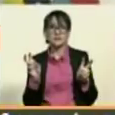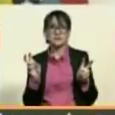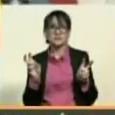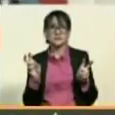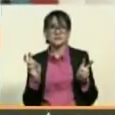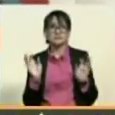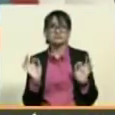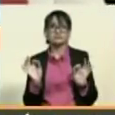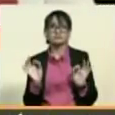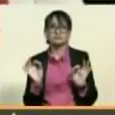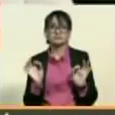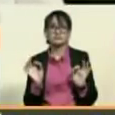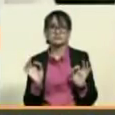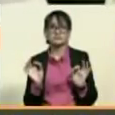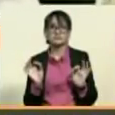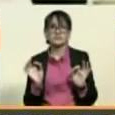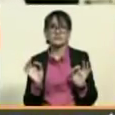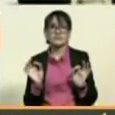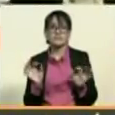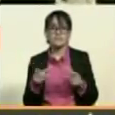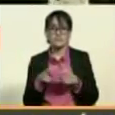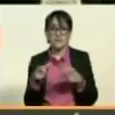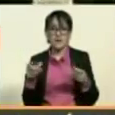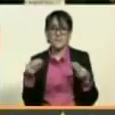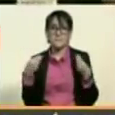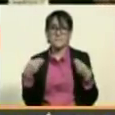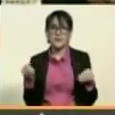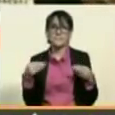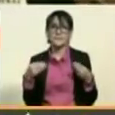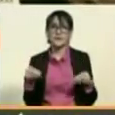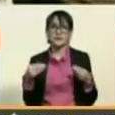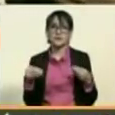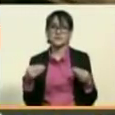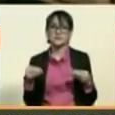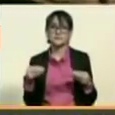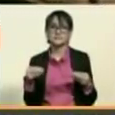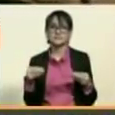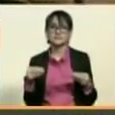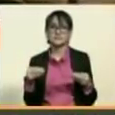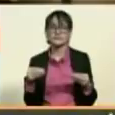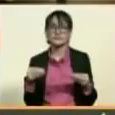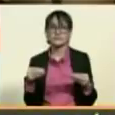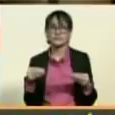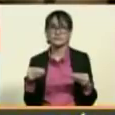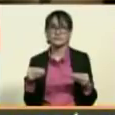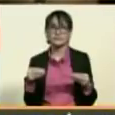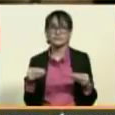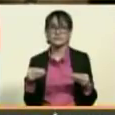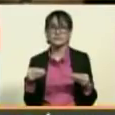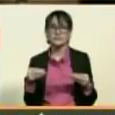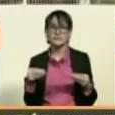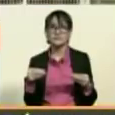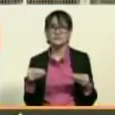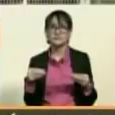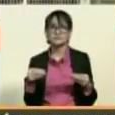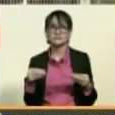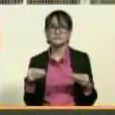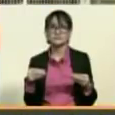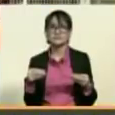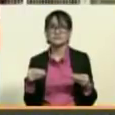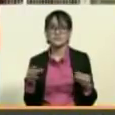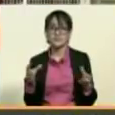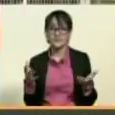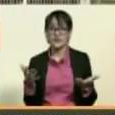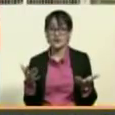moneda que adquiera un papel preponderante en la vida de nuestra república. Y junto al